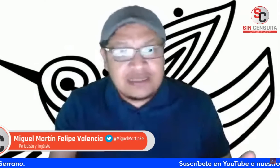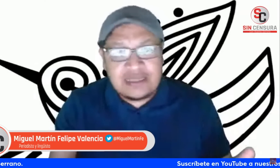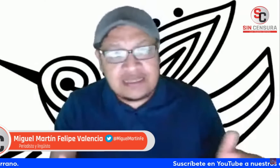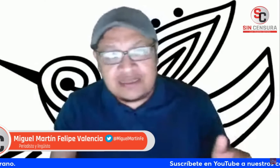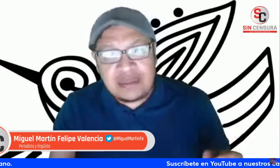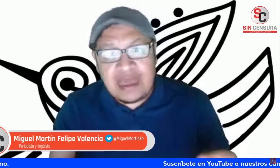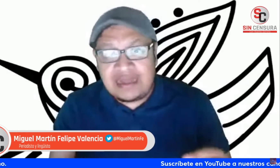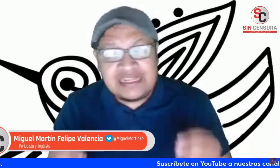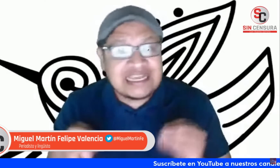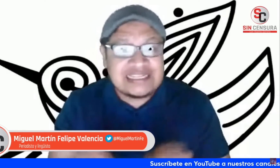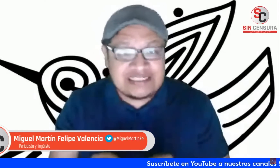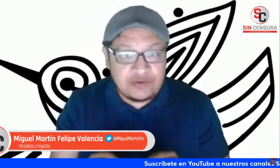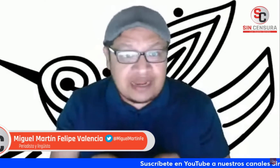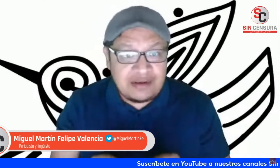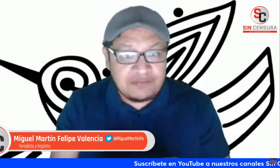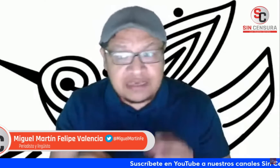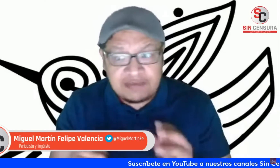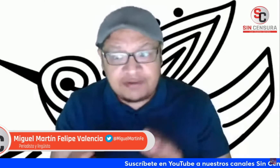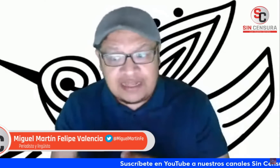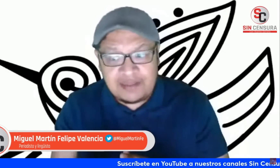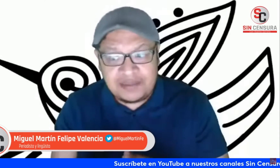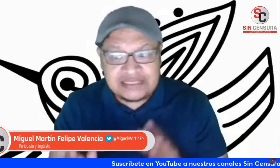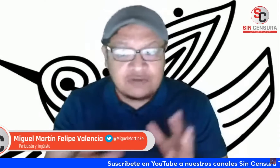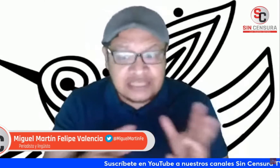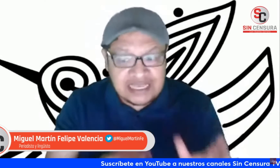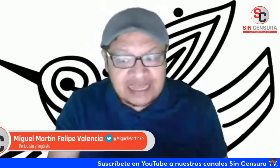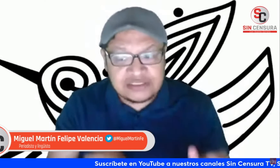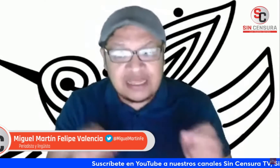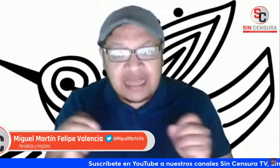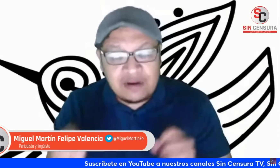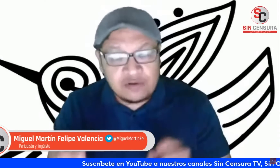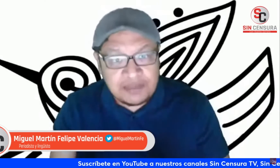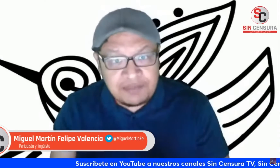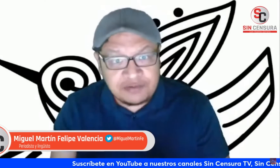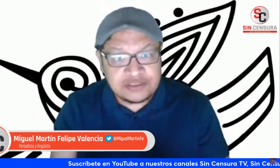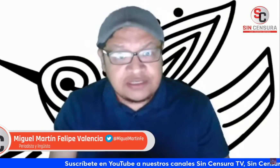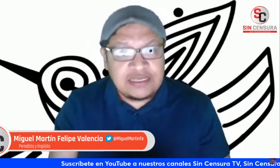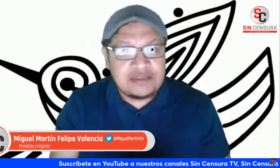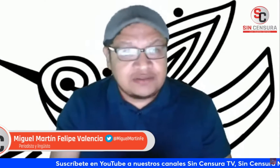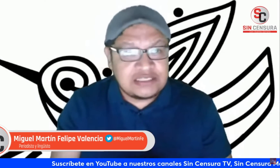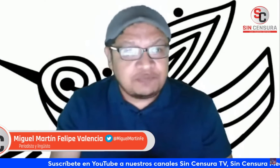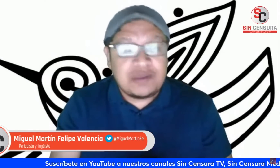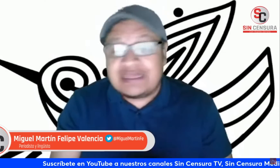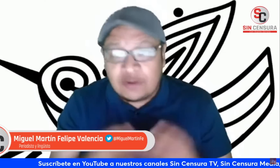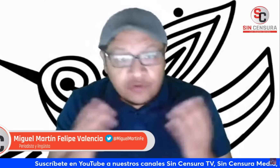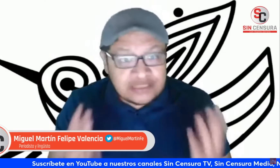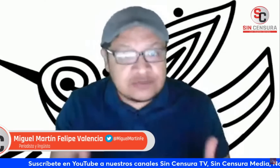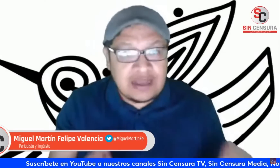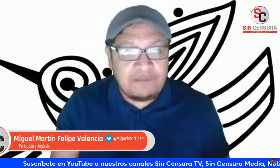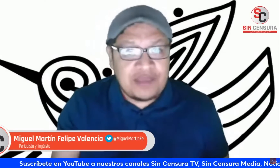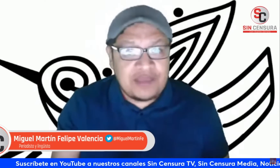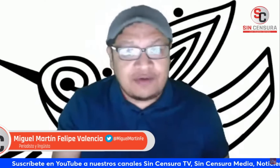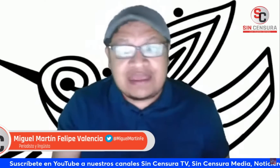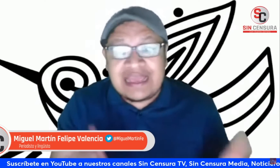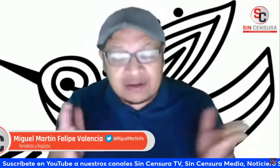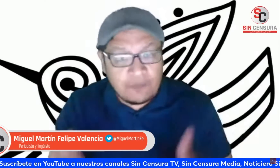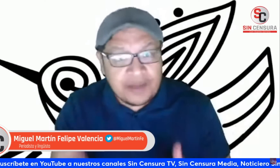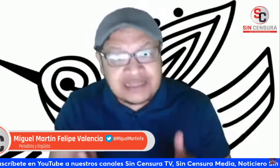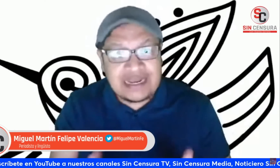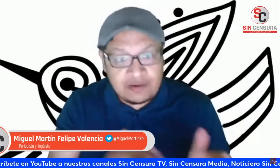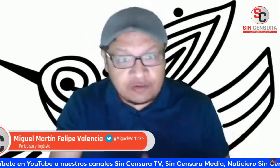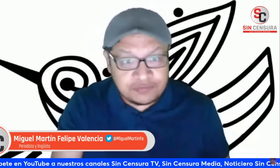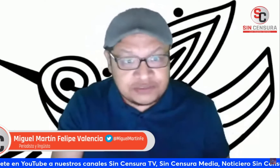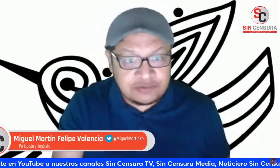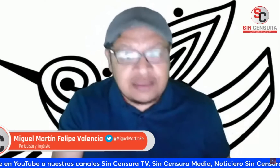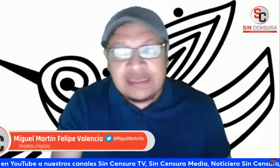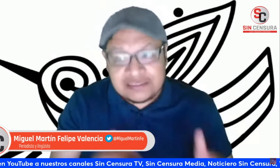más discrecional, que fuera nada más a los allegados, a los amigos. Entonces, todo esto ha cambiado. Hay el